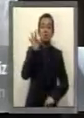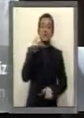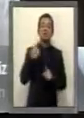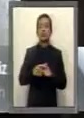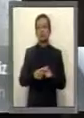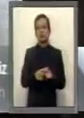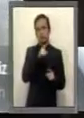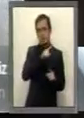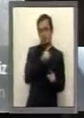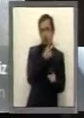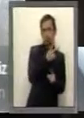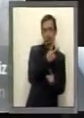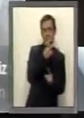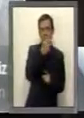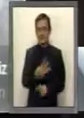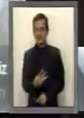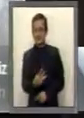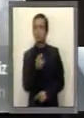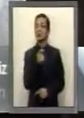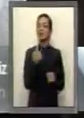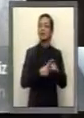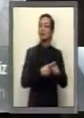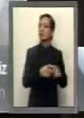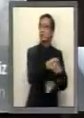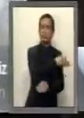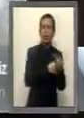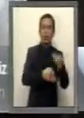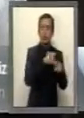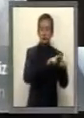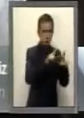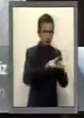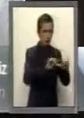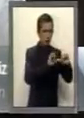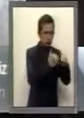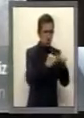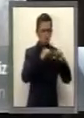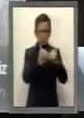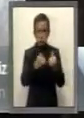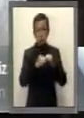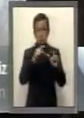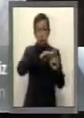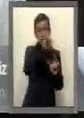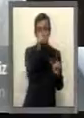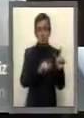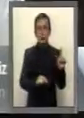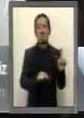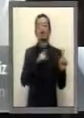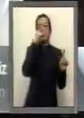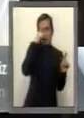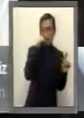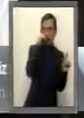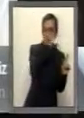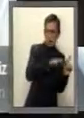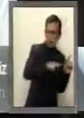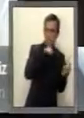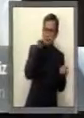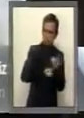2/3 partes de todas las organizaciones nacionales del sector social y privado rural que lo